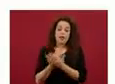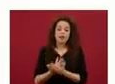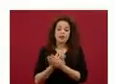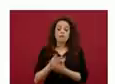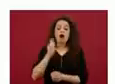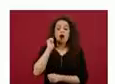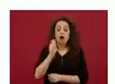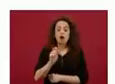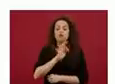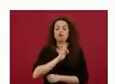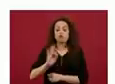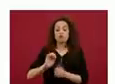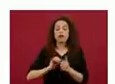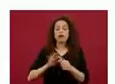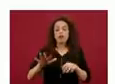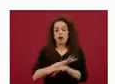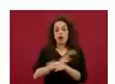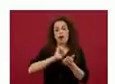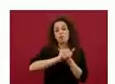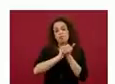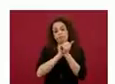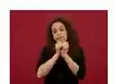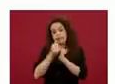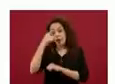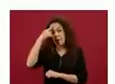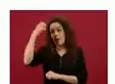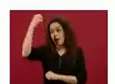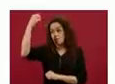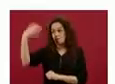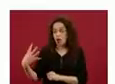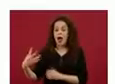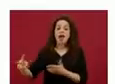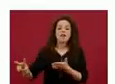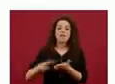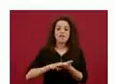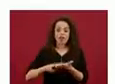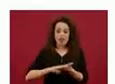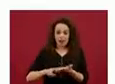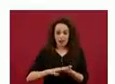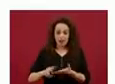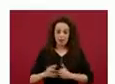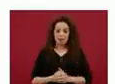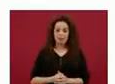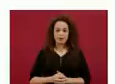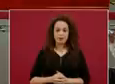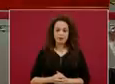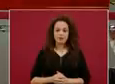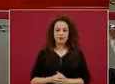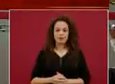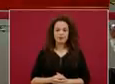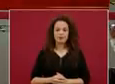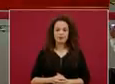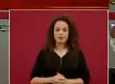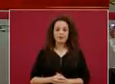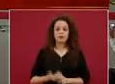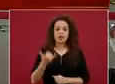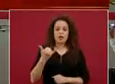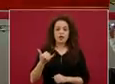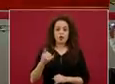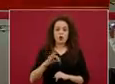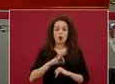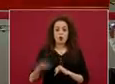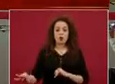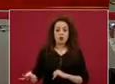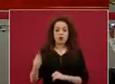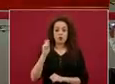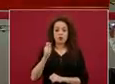transitando hacia el semáforo verde, que es el de menor riesgo posible. La siguiente, por favor, y hace su aparición por